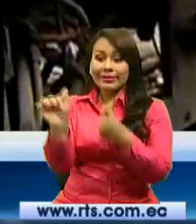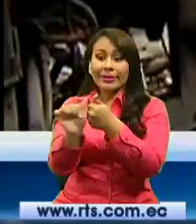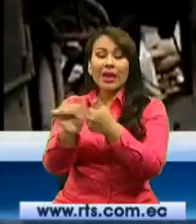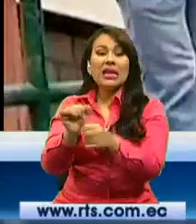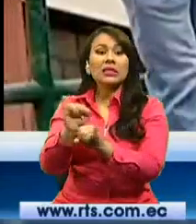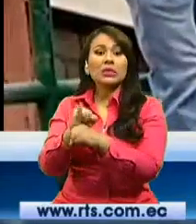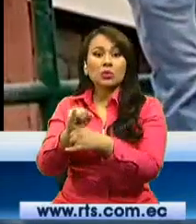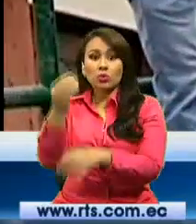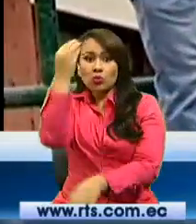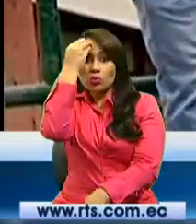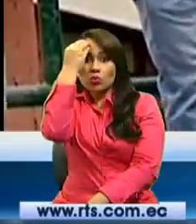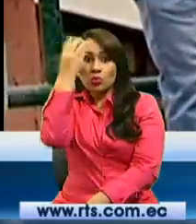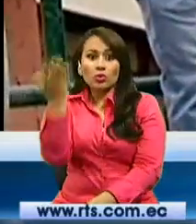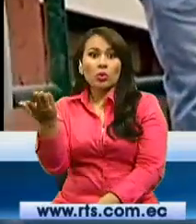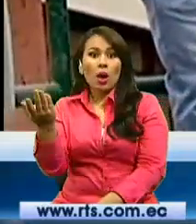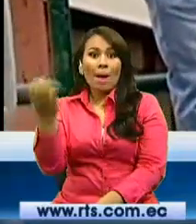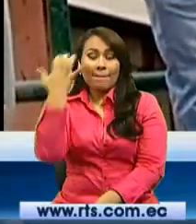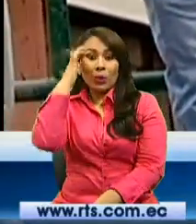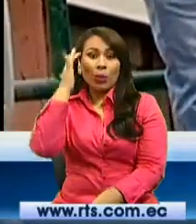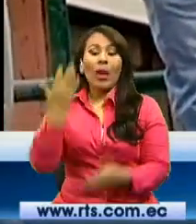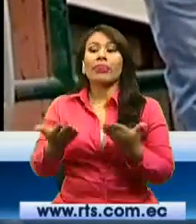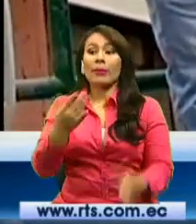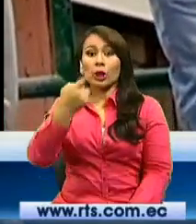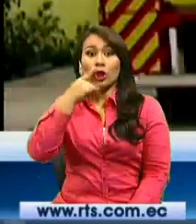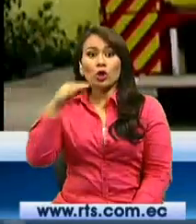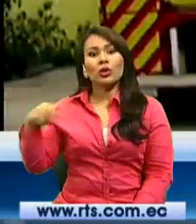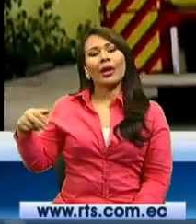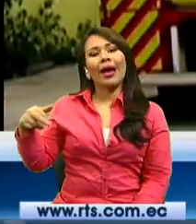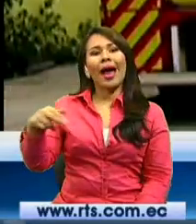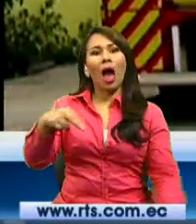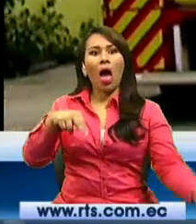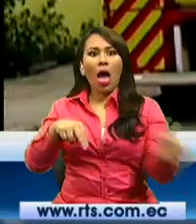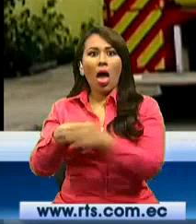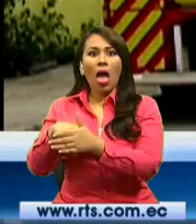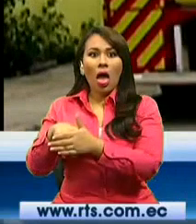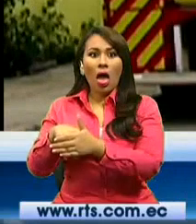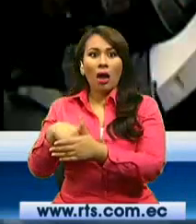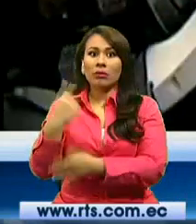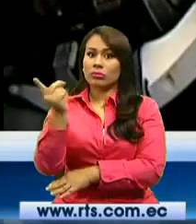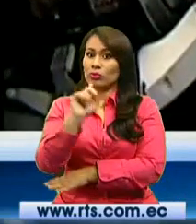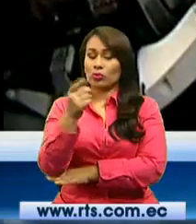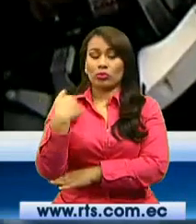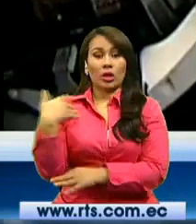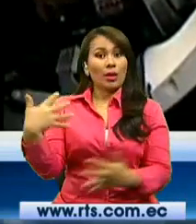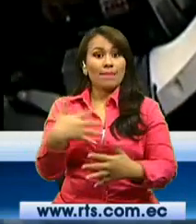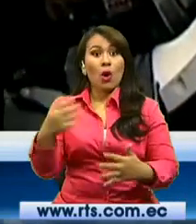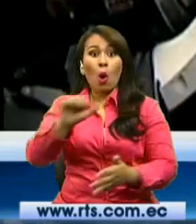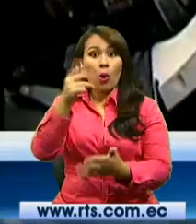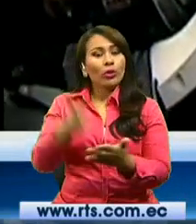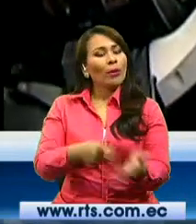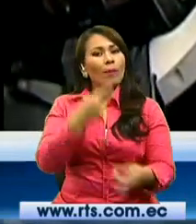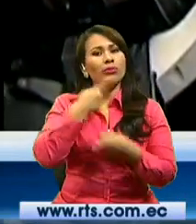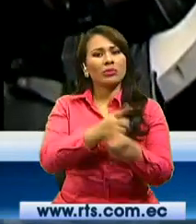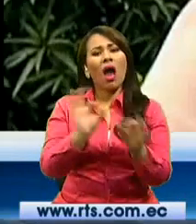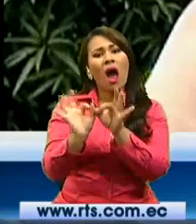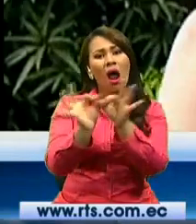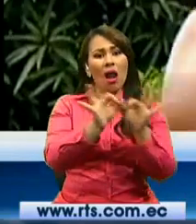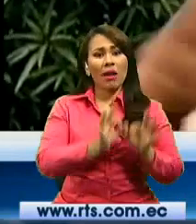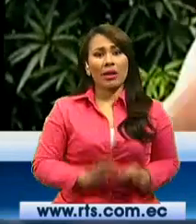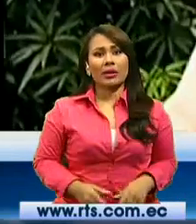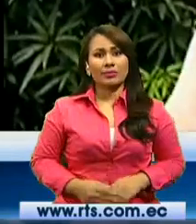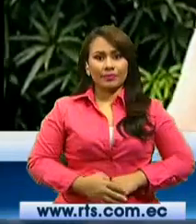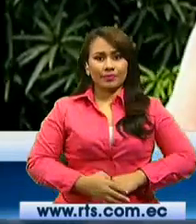educativa y creen que los estudiantes podrían ser los principales afectados en otro evento parecido. Y